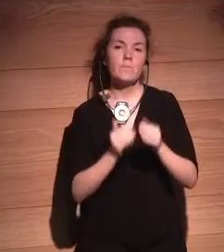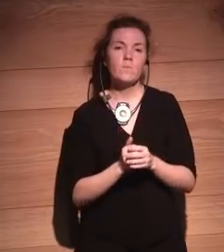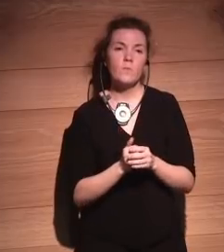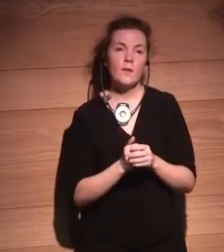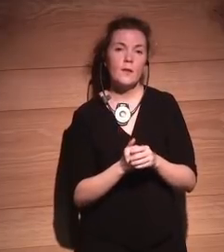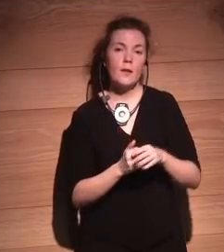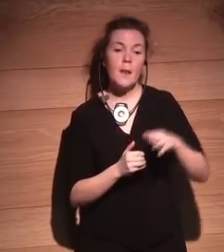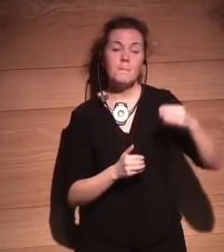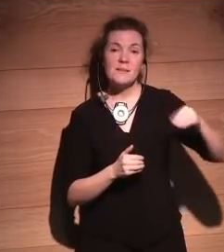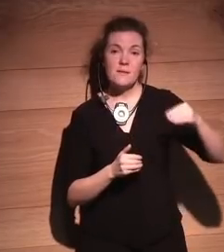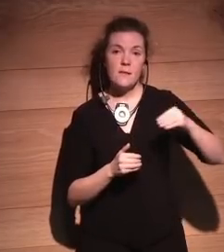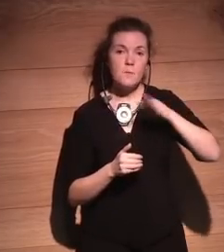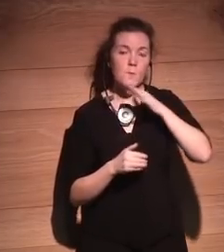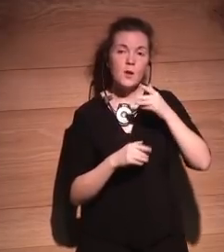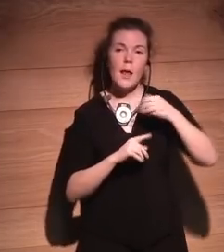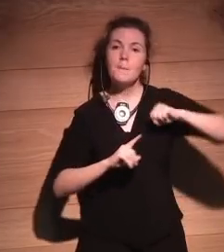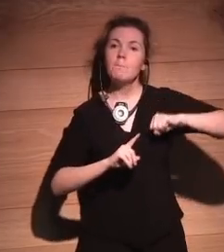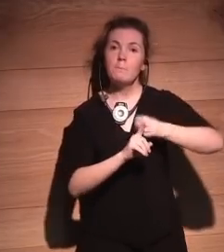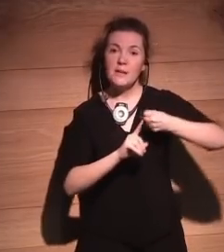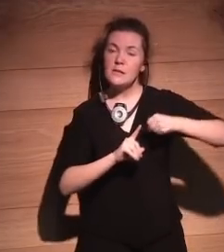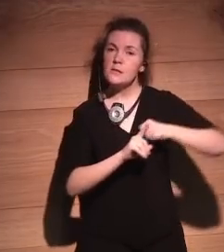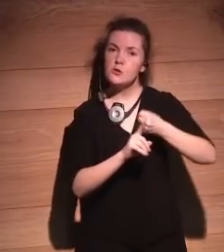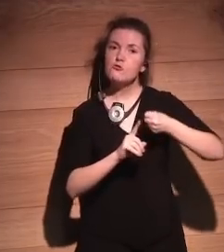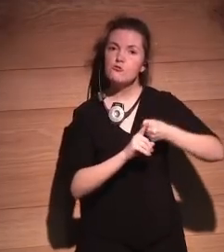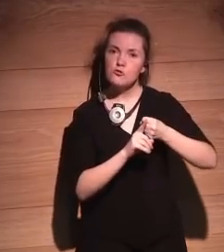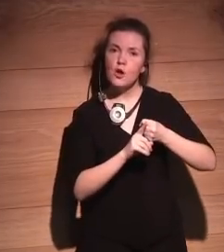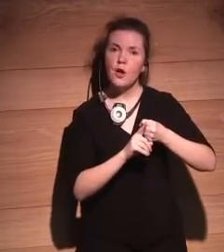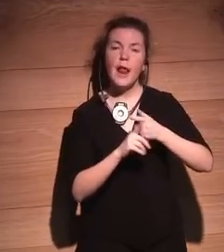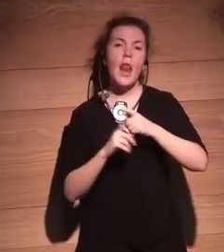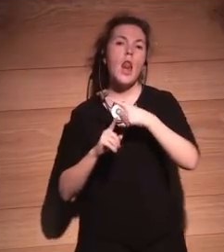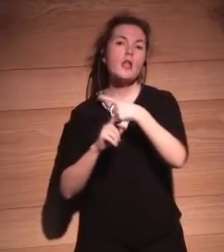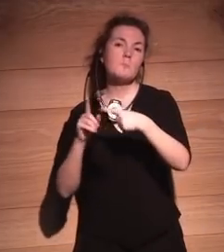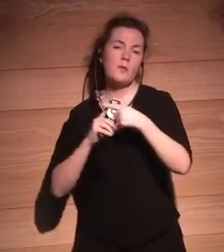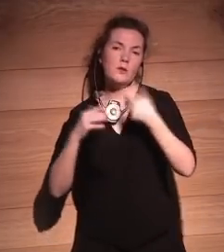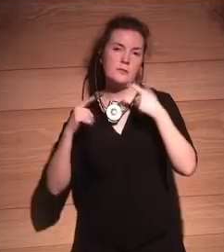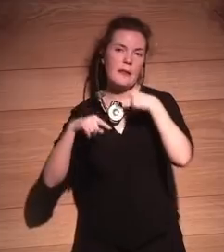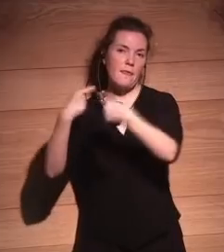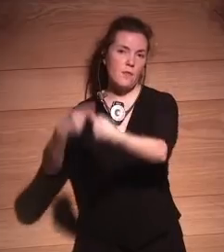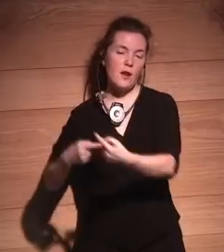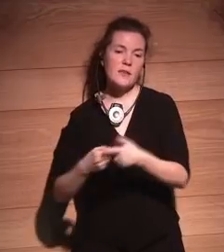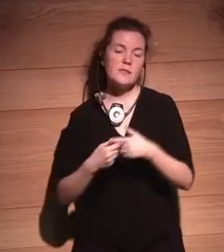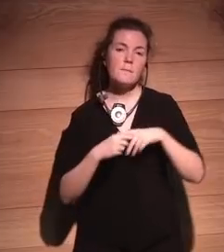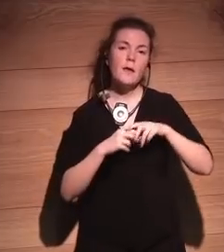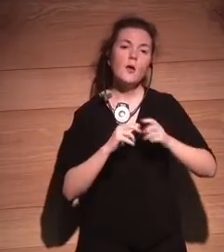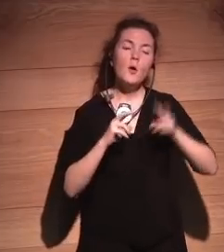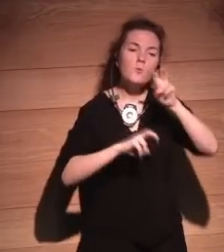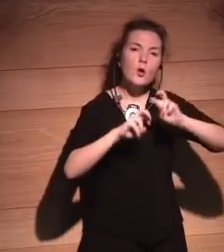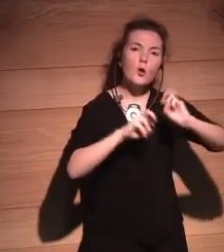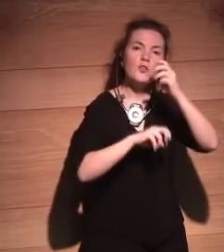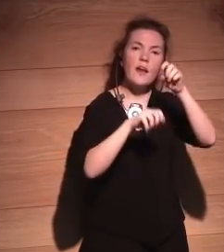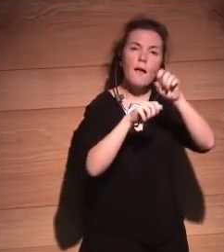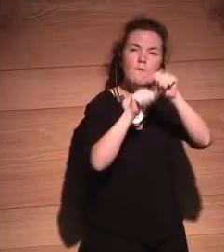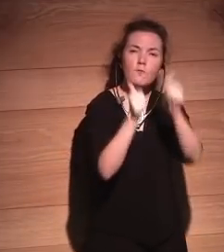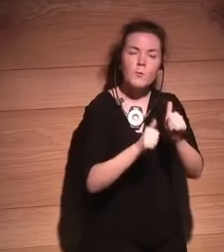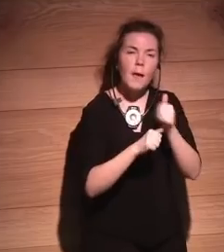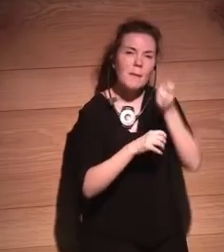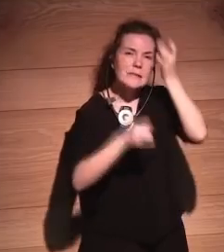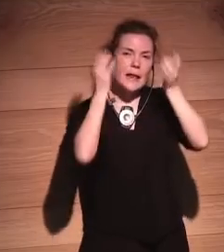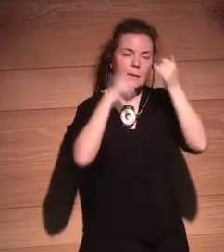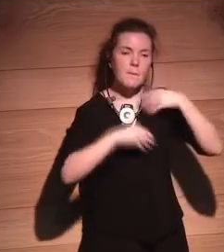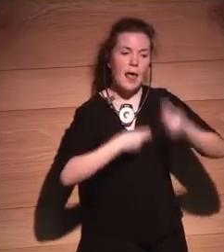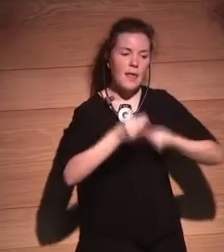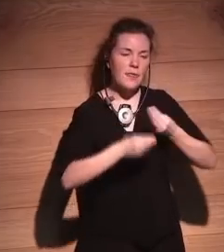al presidente por la gran presión a la que estoy sometida en los medios tradicionales. Hemos tenido que buscar nuevas formas más creativas de poder